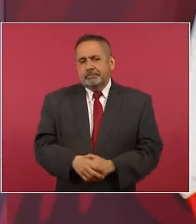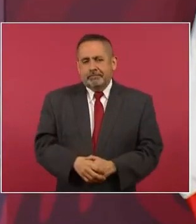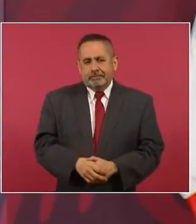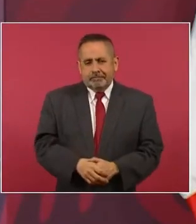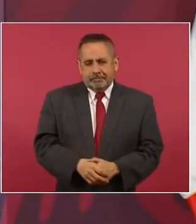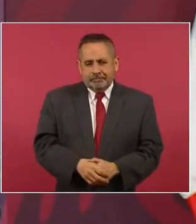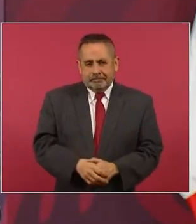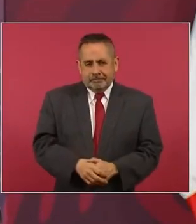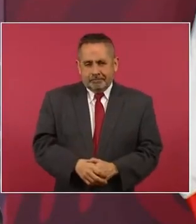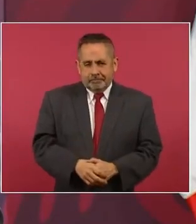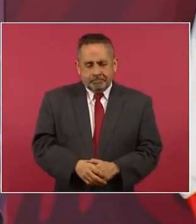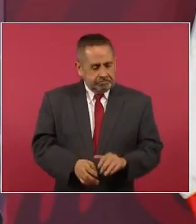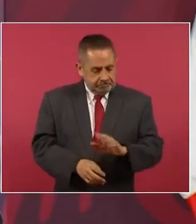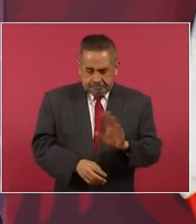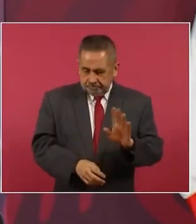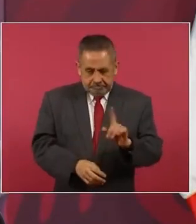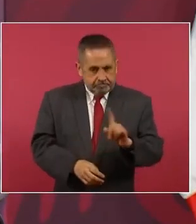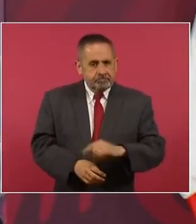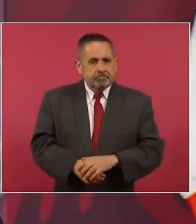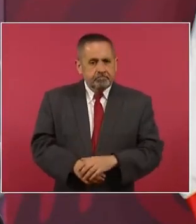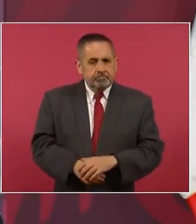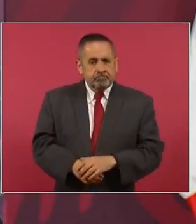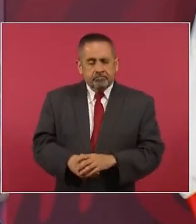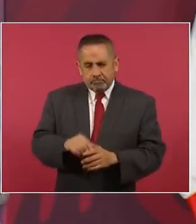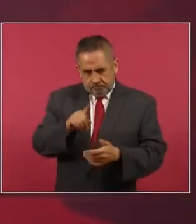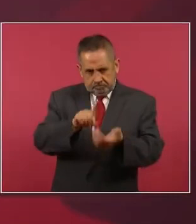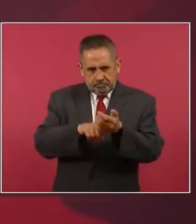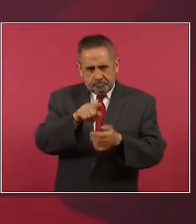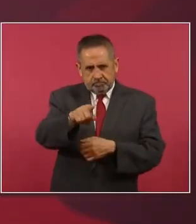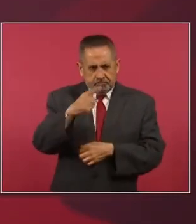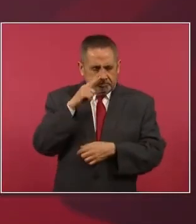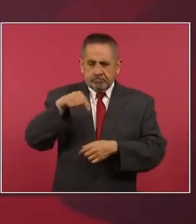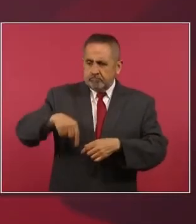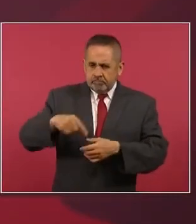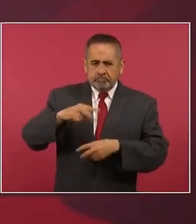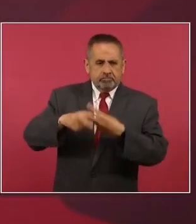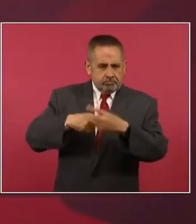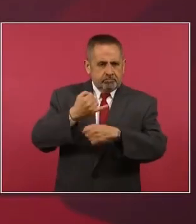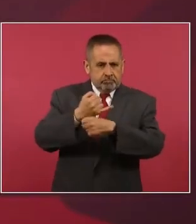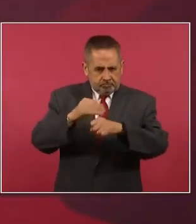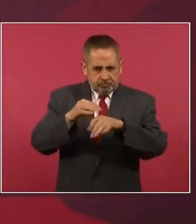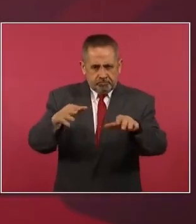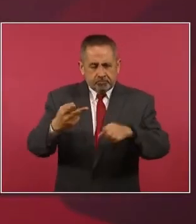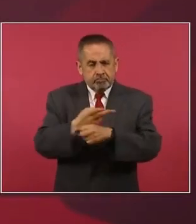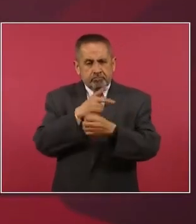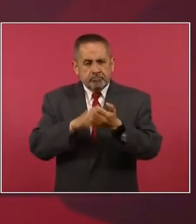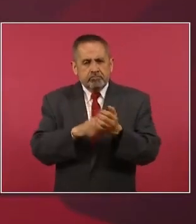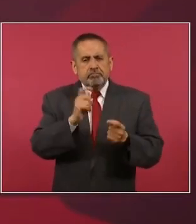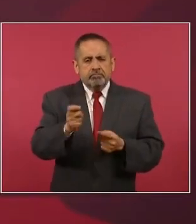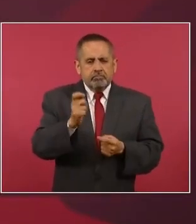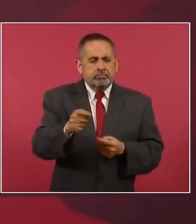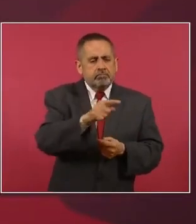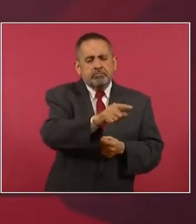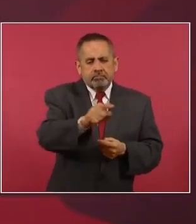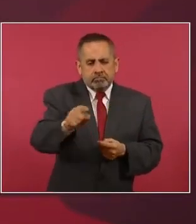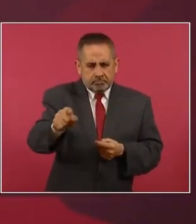Entonces, vamos a llegar al fondo, vamos aquí a informar de los